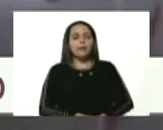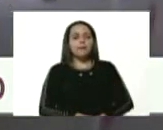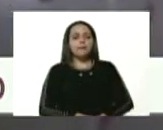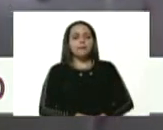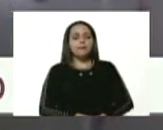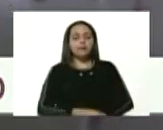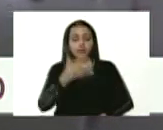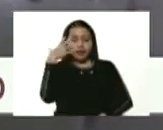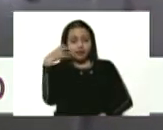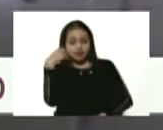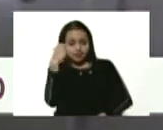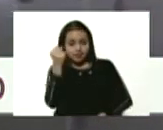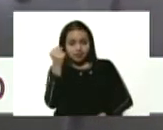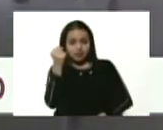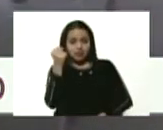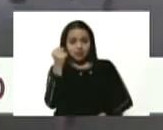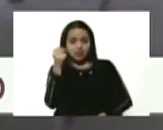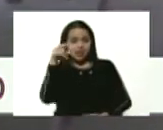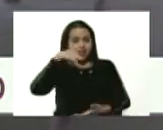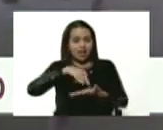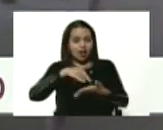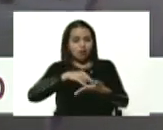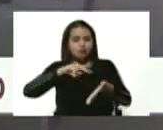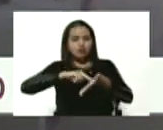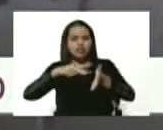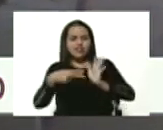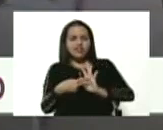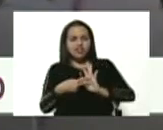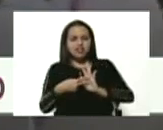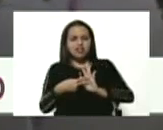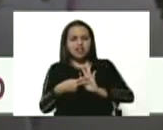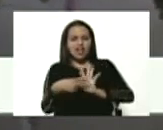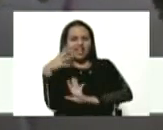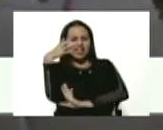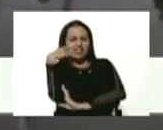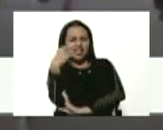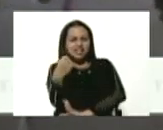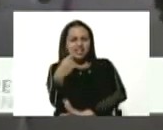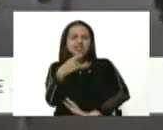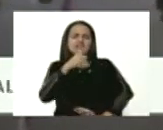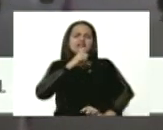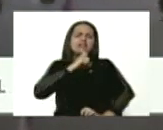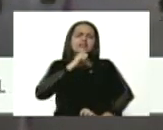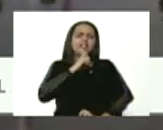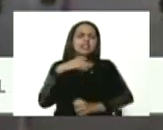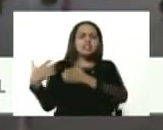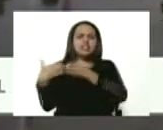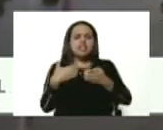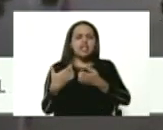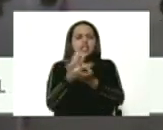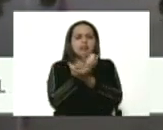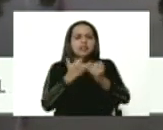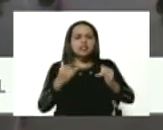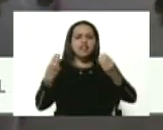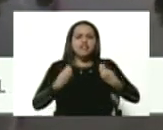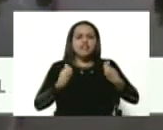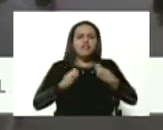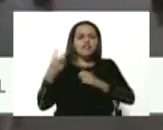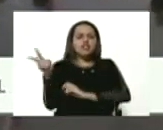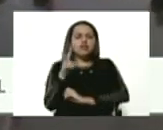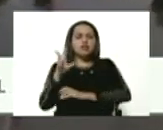Entender Carabobo es entender la cruenta guerra de independencia que vivió Venezuela y